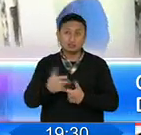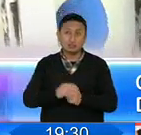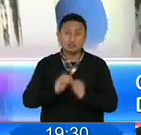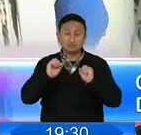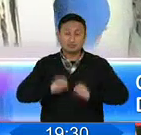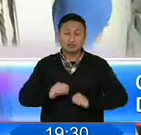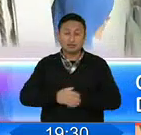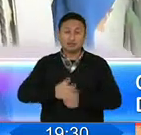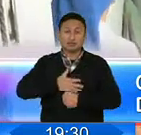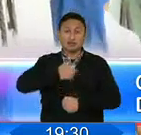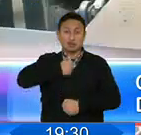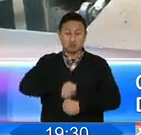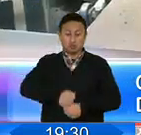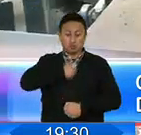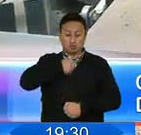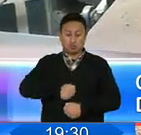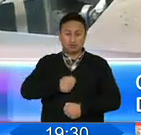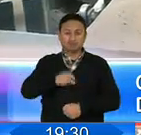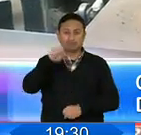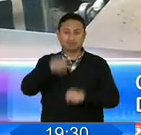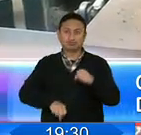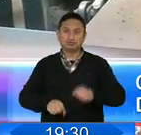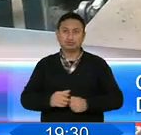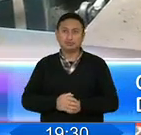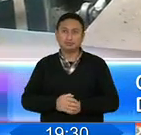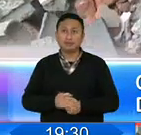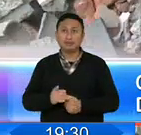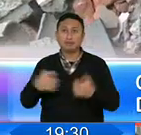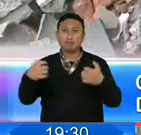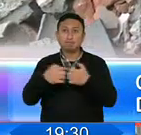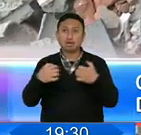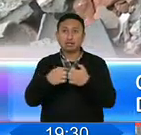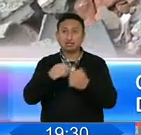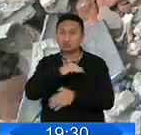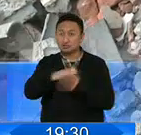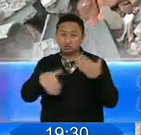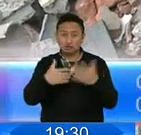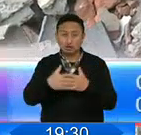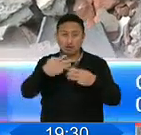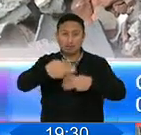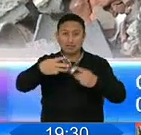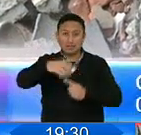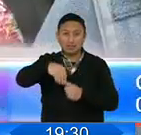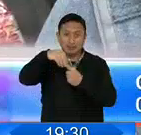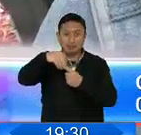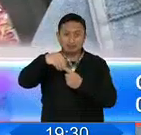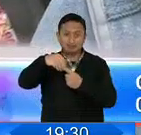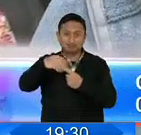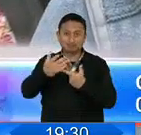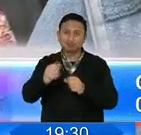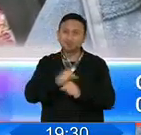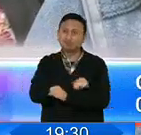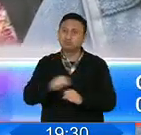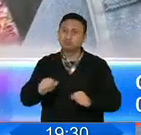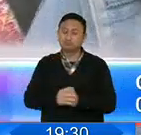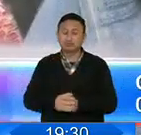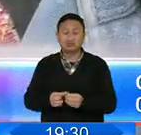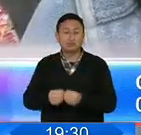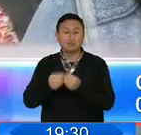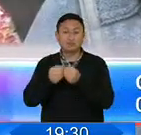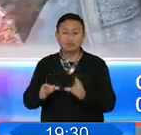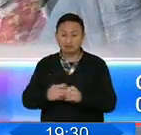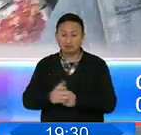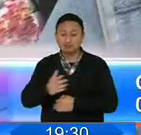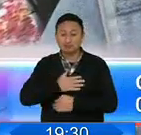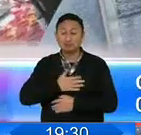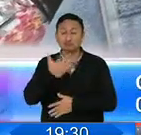prendas de vestir quedó en ruinas. Máquinas, tintas y toda la materia prima se destruyó. Y todo perdimos. Y yo tengo 5 hijitos.